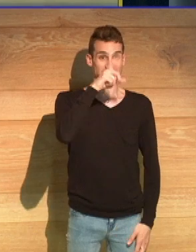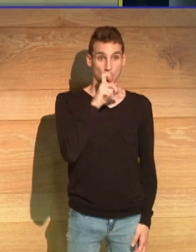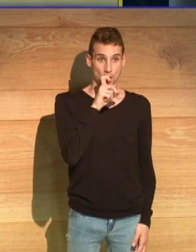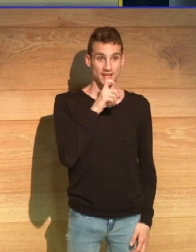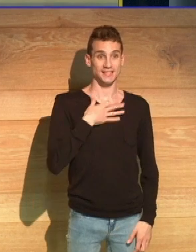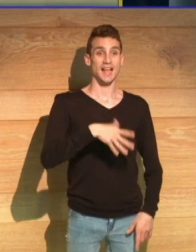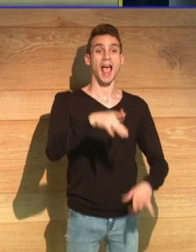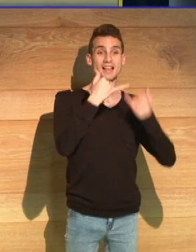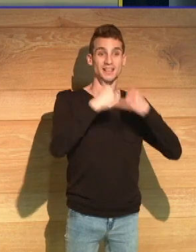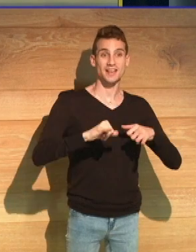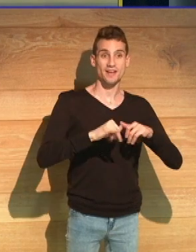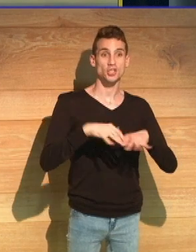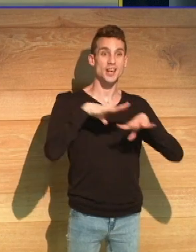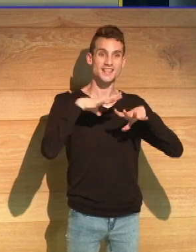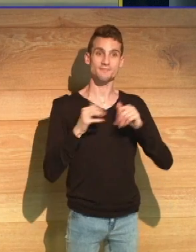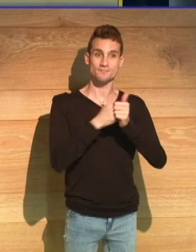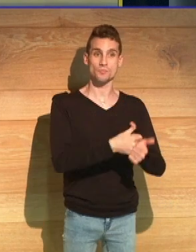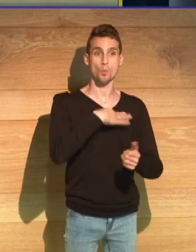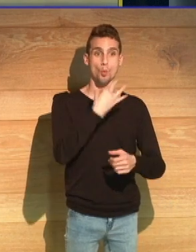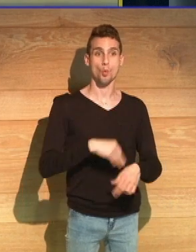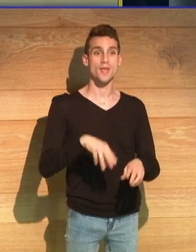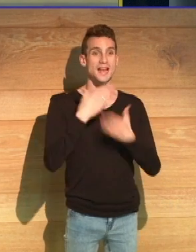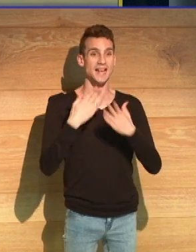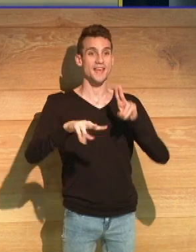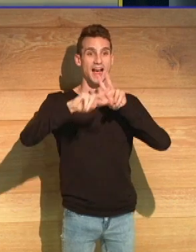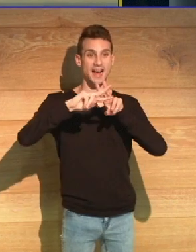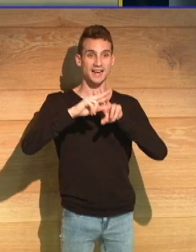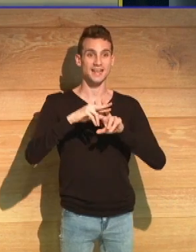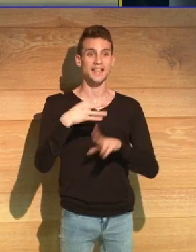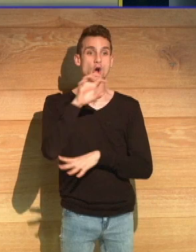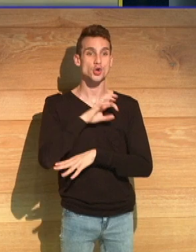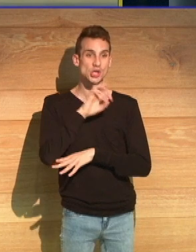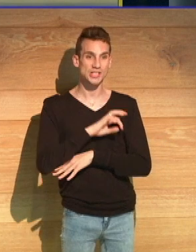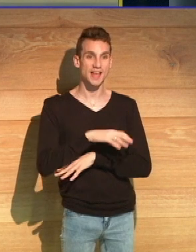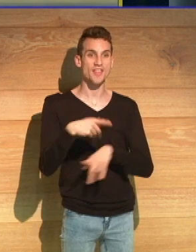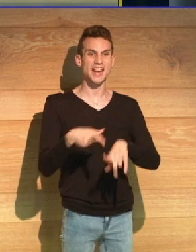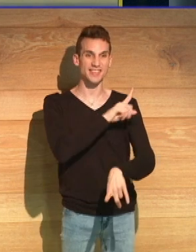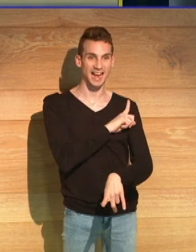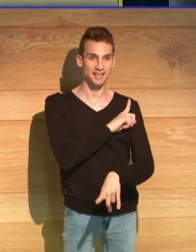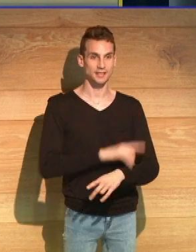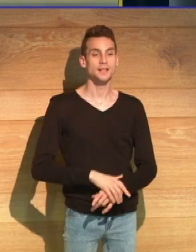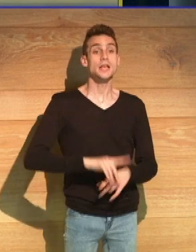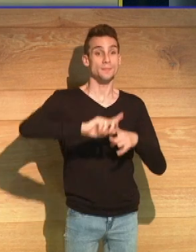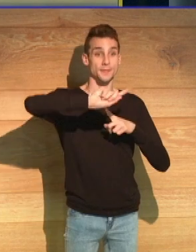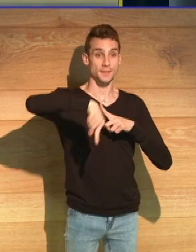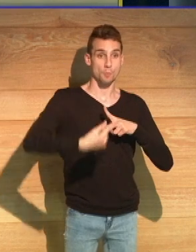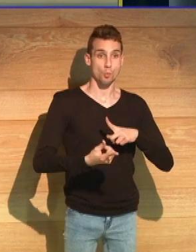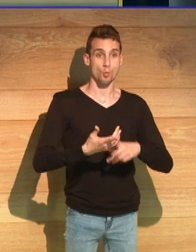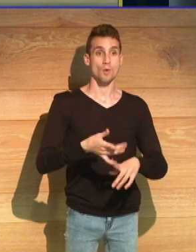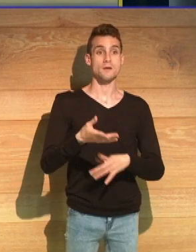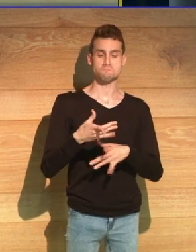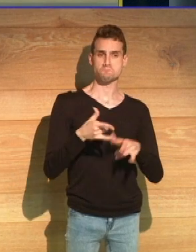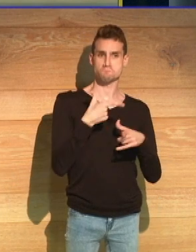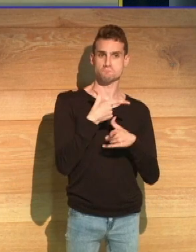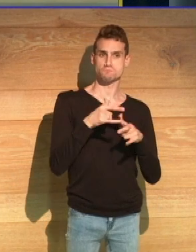evento se puede seguir en redes con el hashtag Curiosidad Radical. Posteriormente se podrá disfrutar en